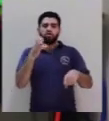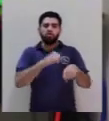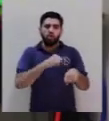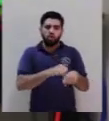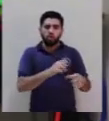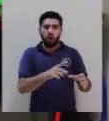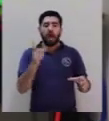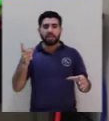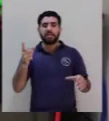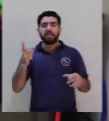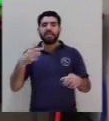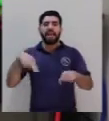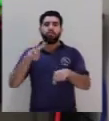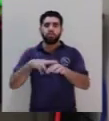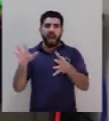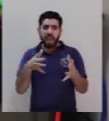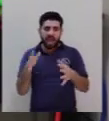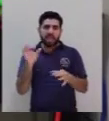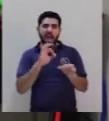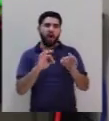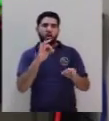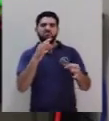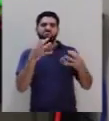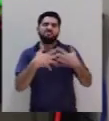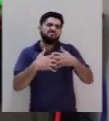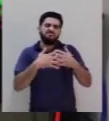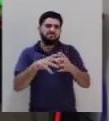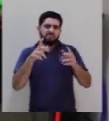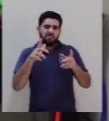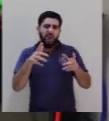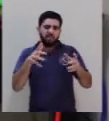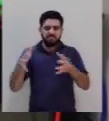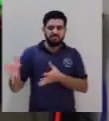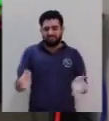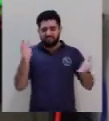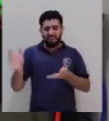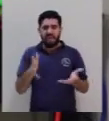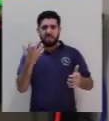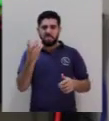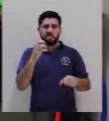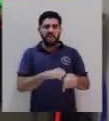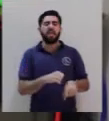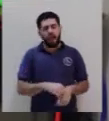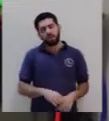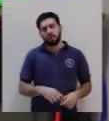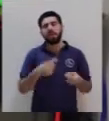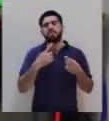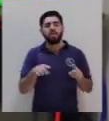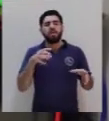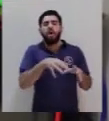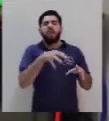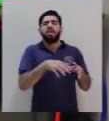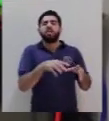naturaleza o por maquinaria. Entonces viene y Pero me pueden decir alguien,